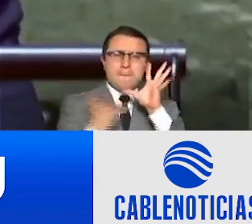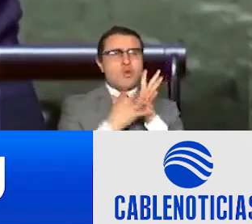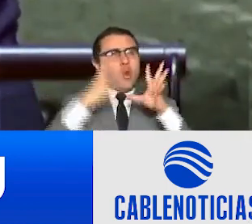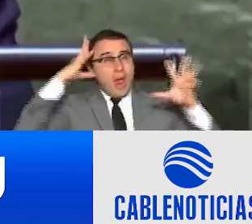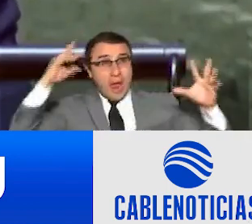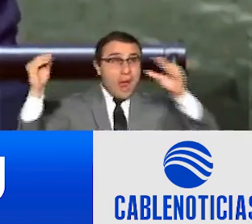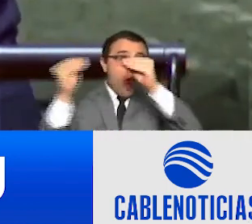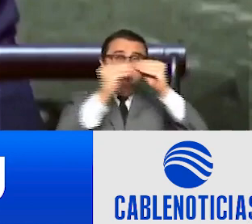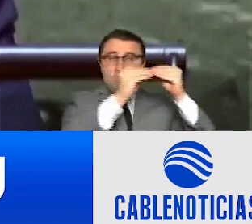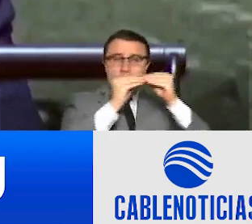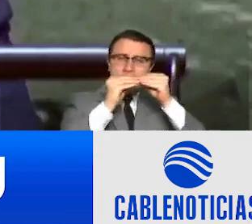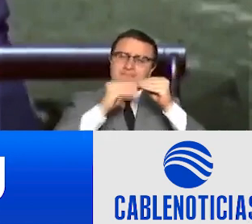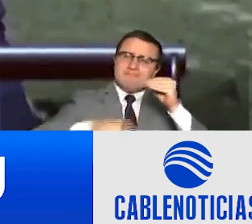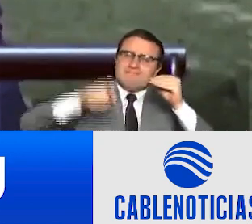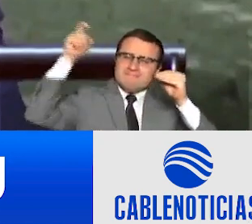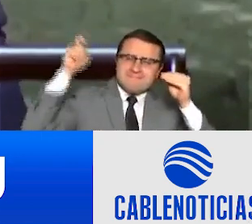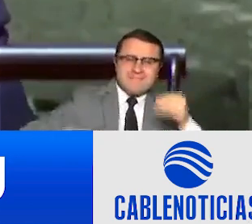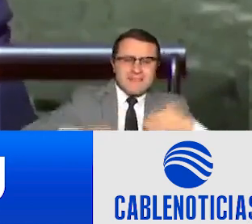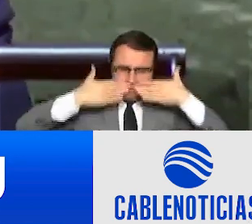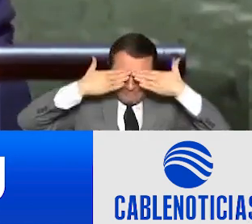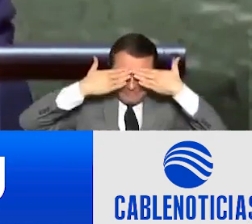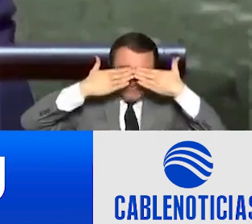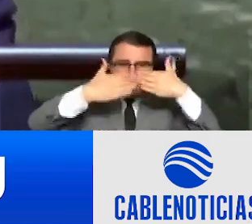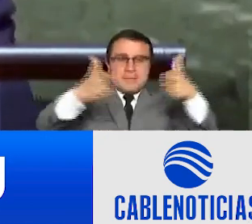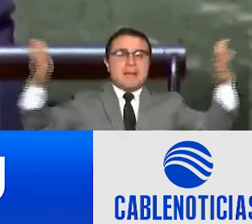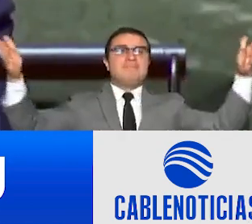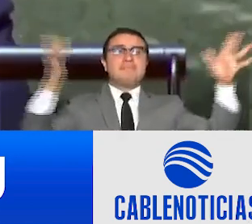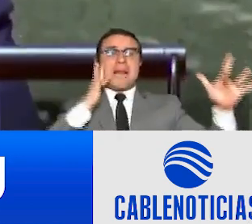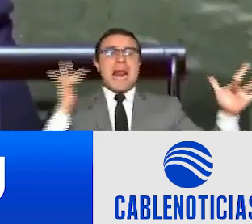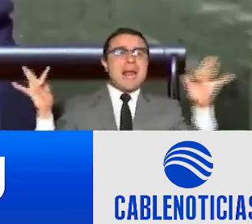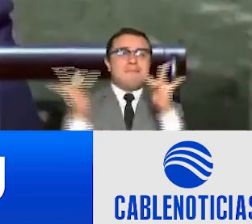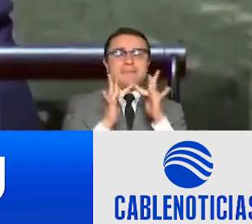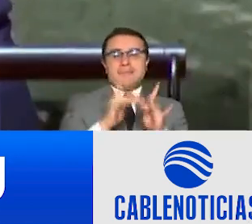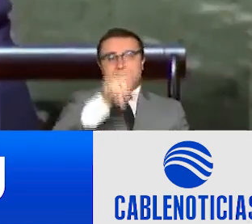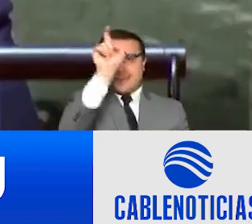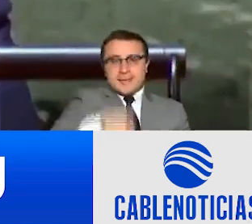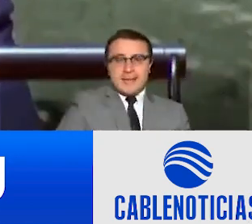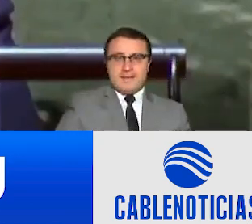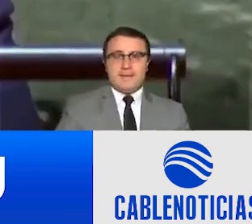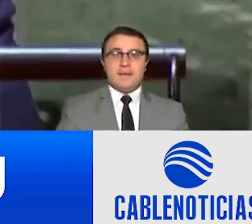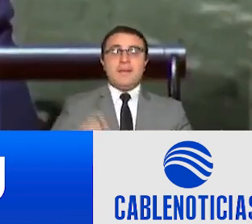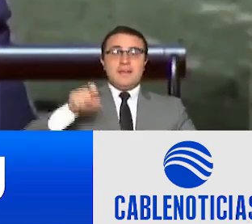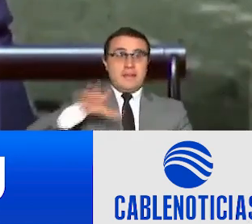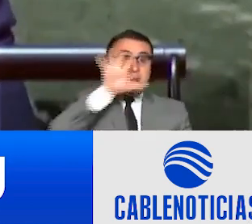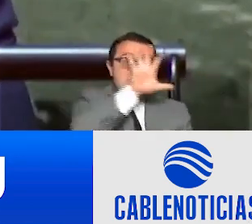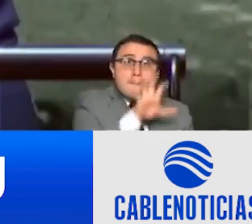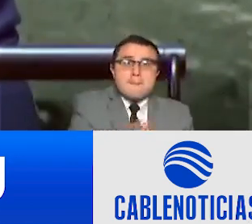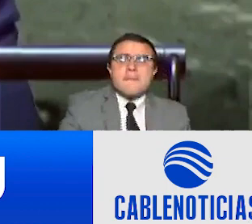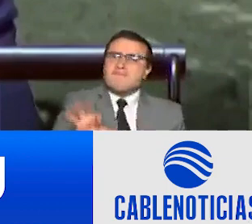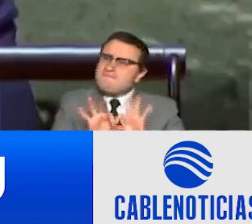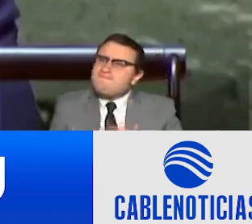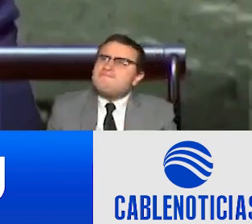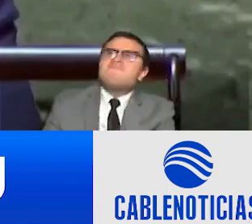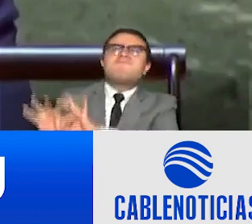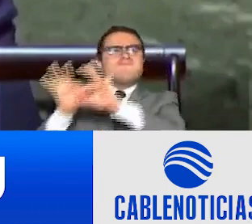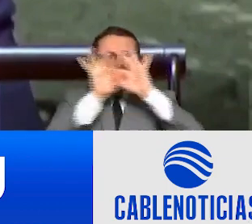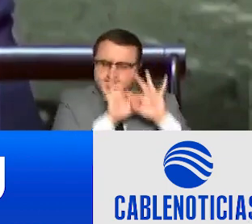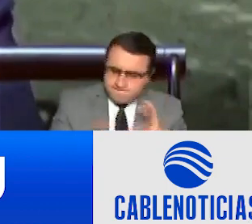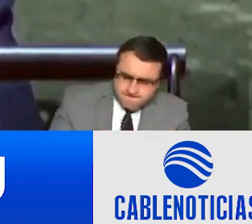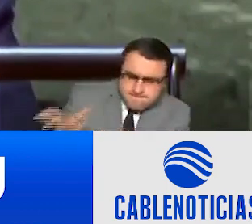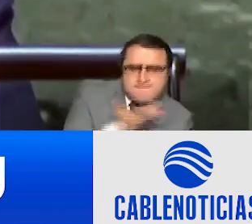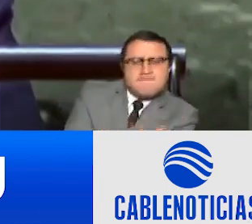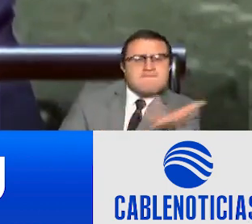de democratización mundial, que necesitan de multilateralidad, que necesitan